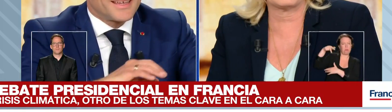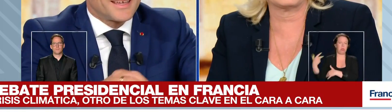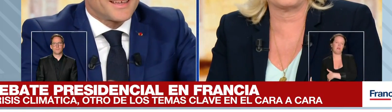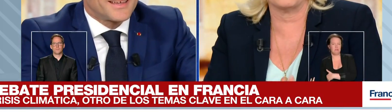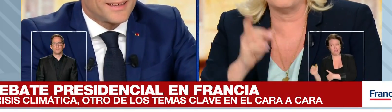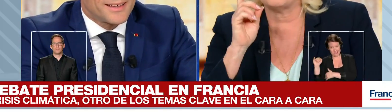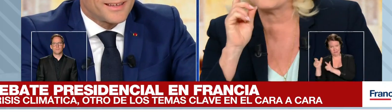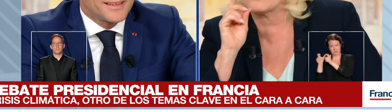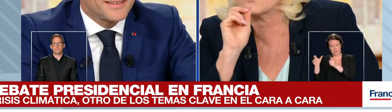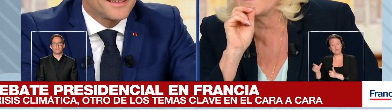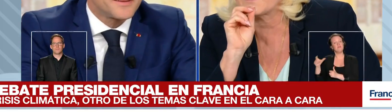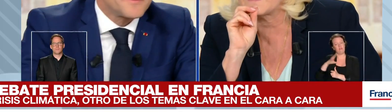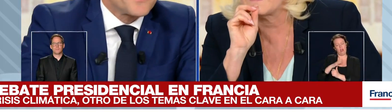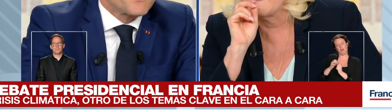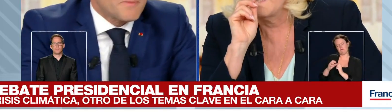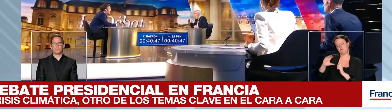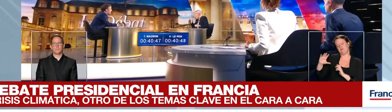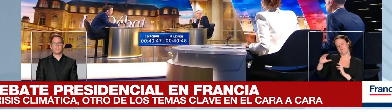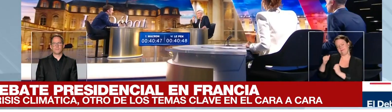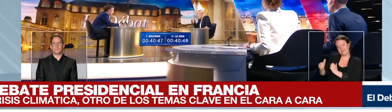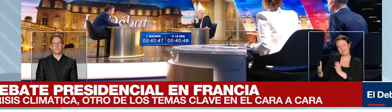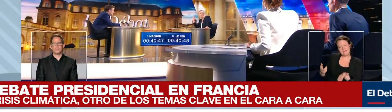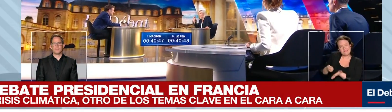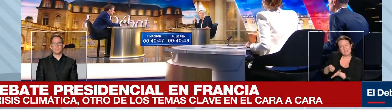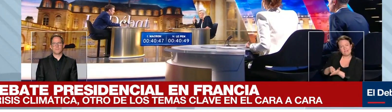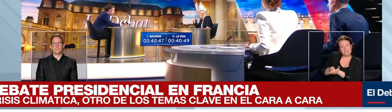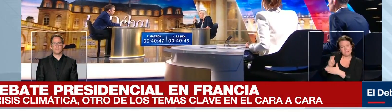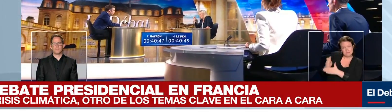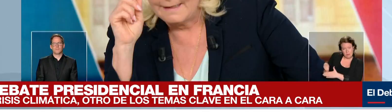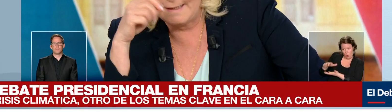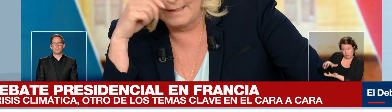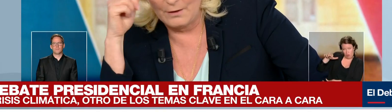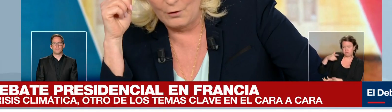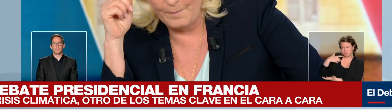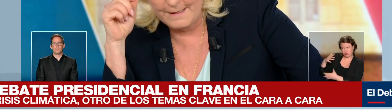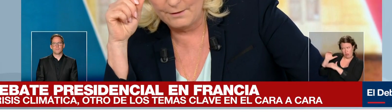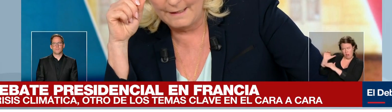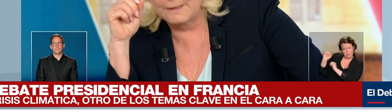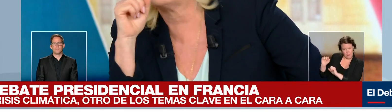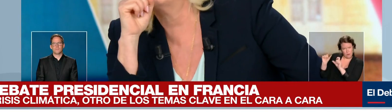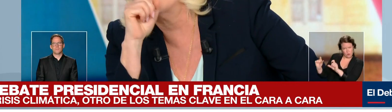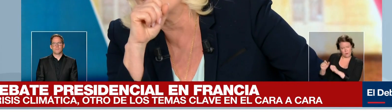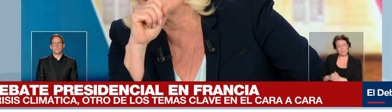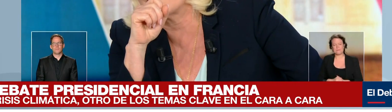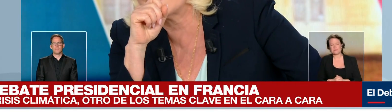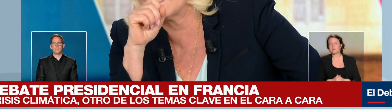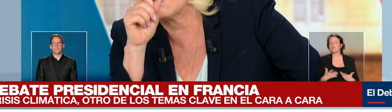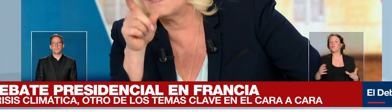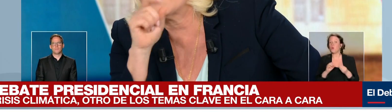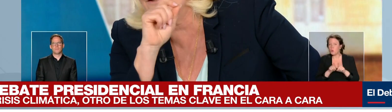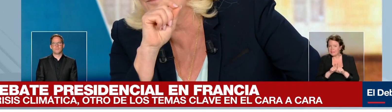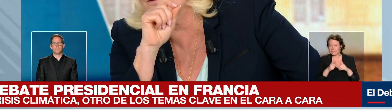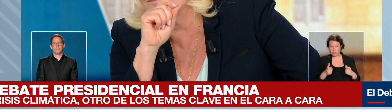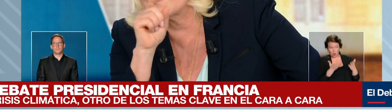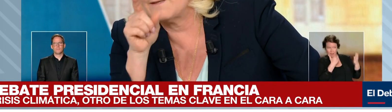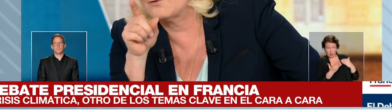el fabricante, el contratista. Y esto debe darlo a la caja de depósitos, salvo los eólicos que